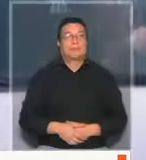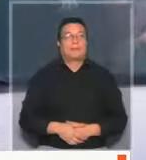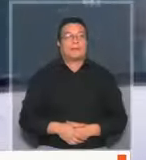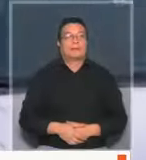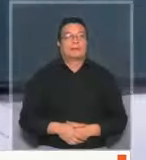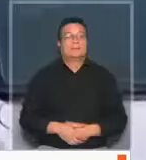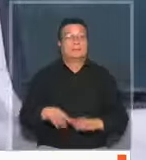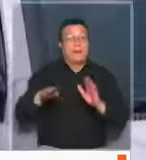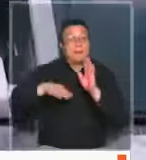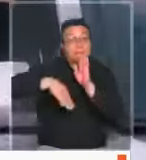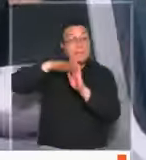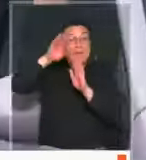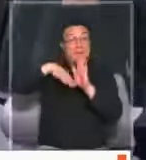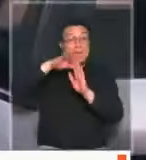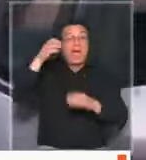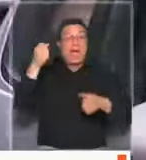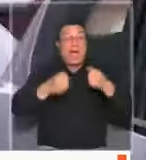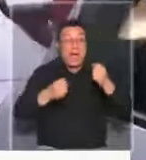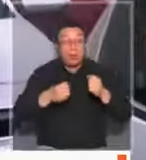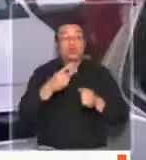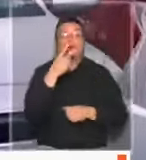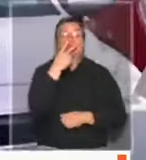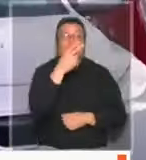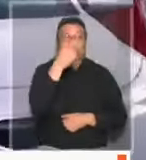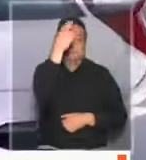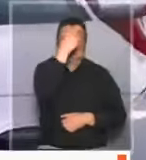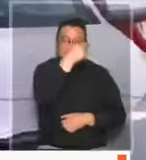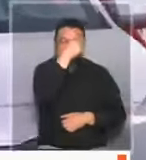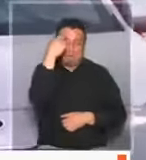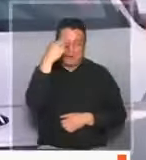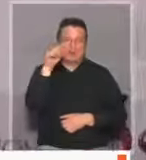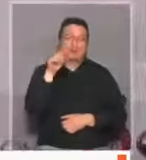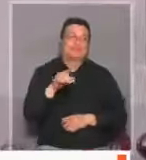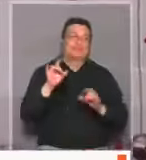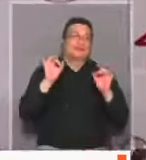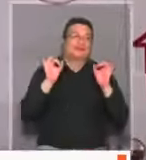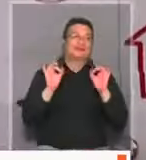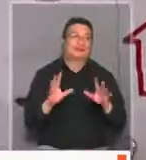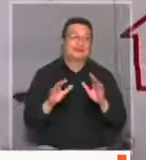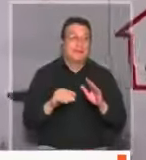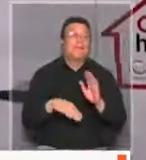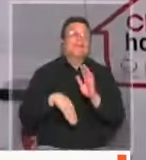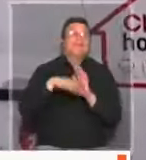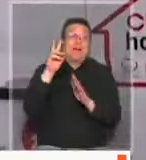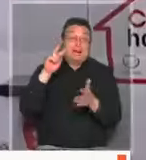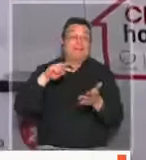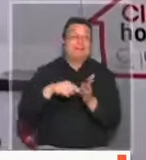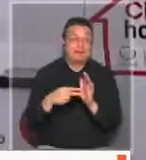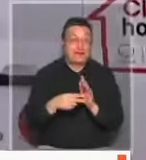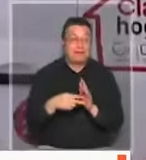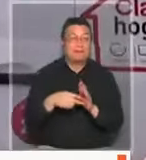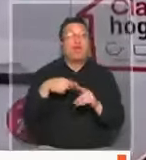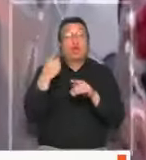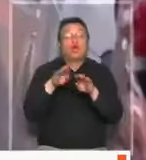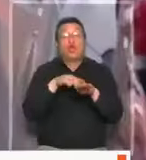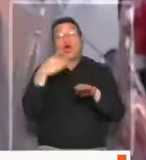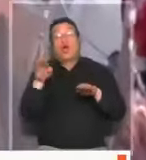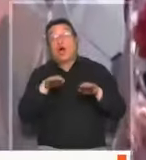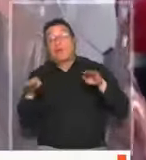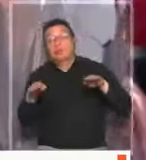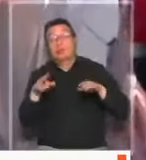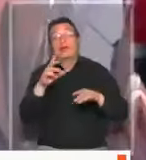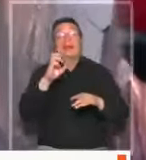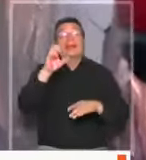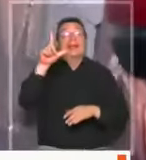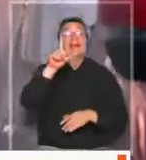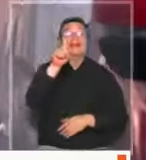La mayor cantidad de autos hizo notar con la llegada de marzo, que no hizo nada más que incrementar el problema. Incluso las vías alternativas, como Avenida El